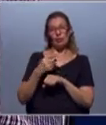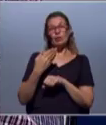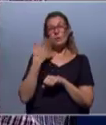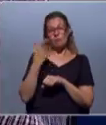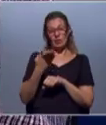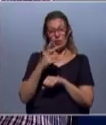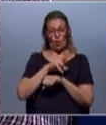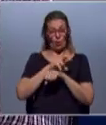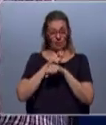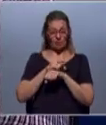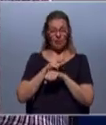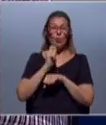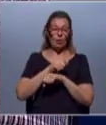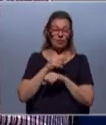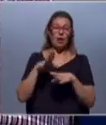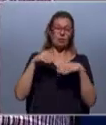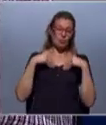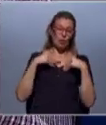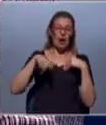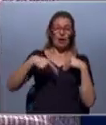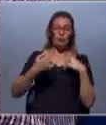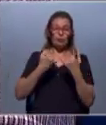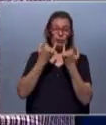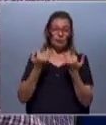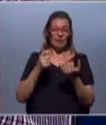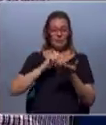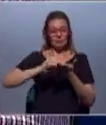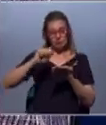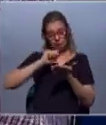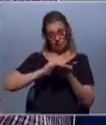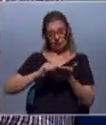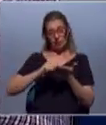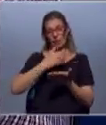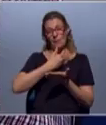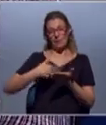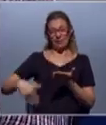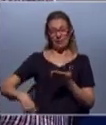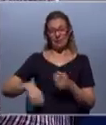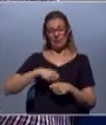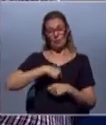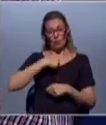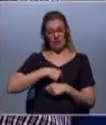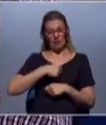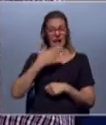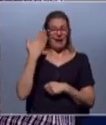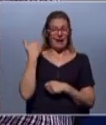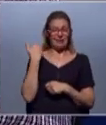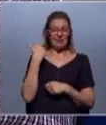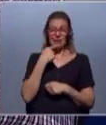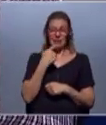pidió la jueza aceptó y al otro día que ese trámite se hizo escena del presidente mujica el ex presidente mujica